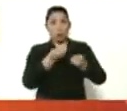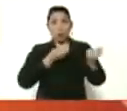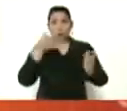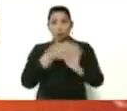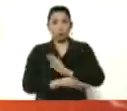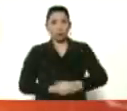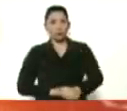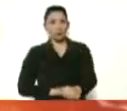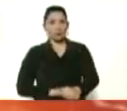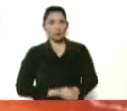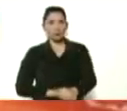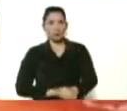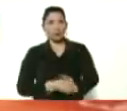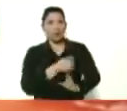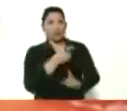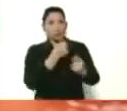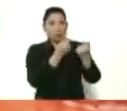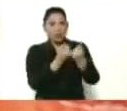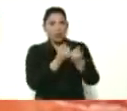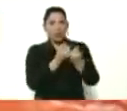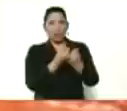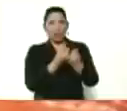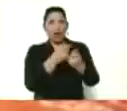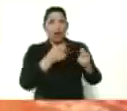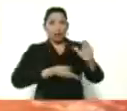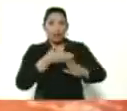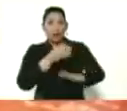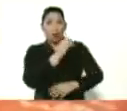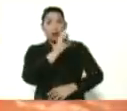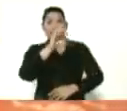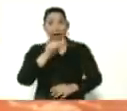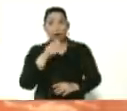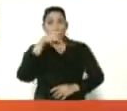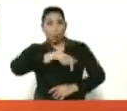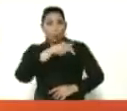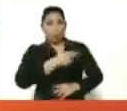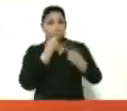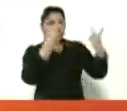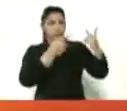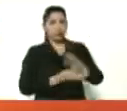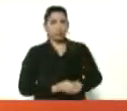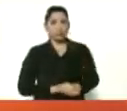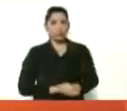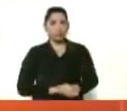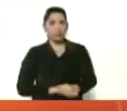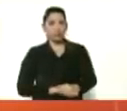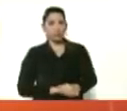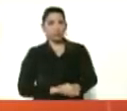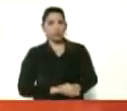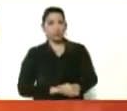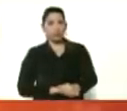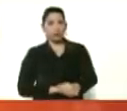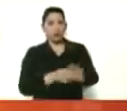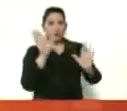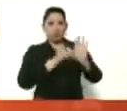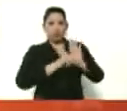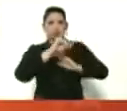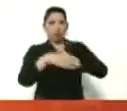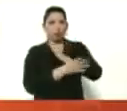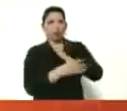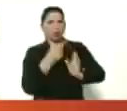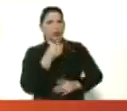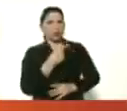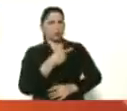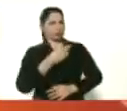usted, de esos fondos. Y sale la OEA hoy, le sopla el bistec a Juan Guaidó y dice: